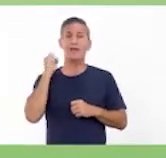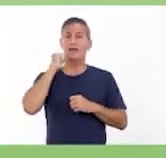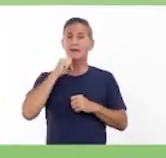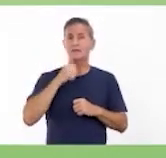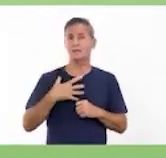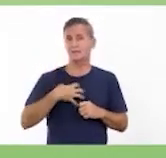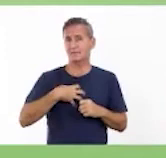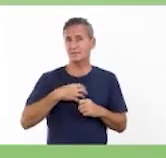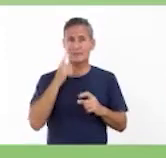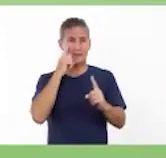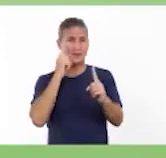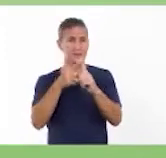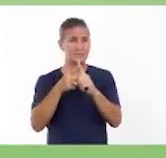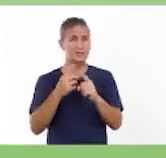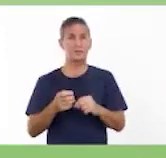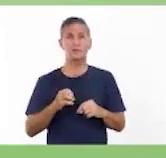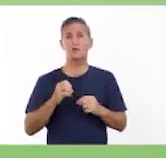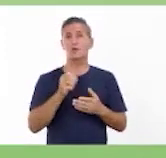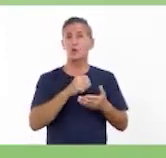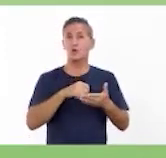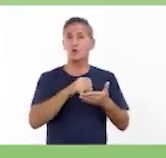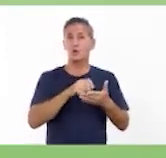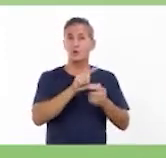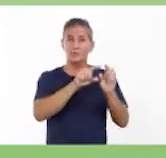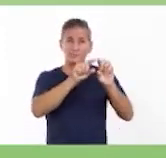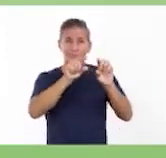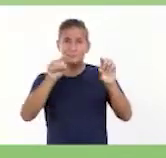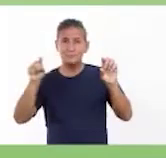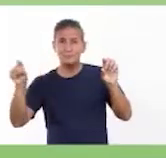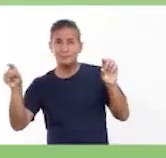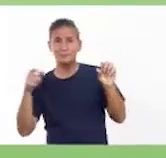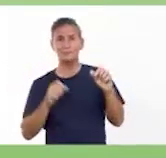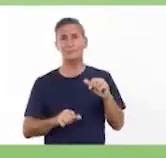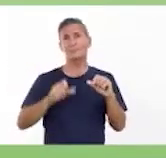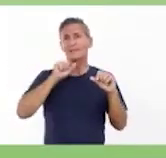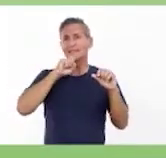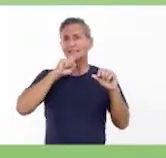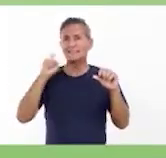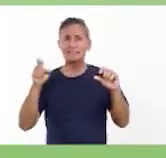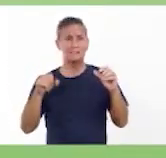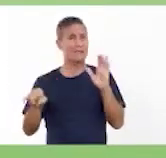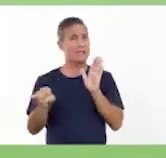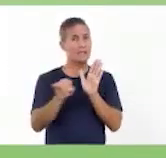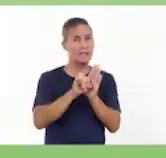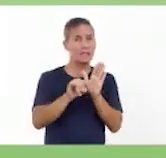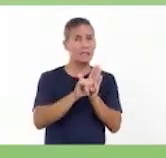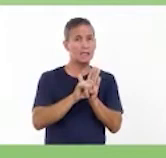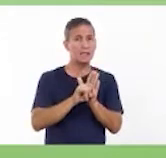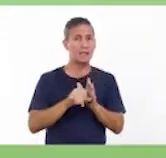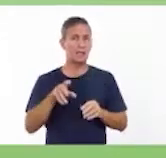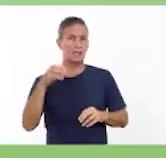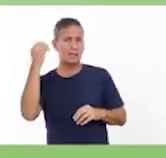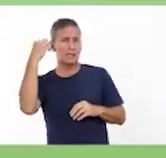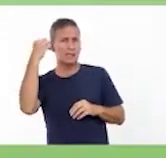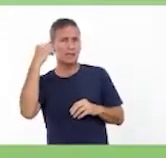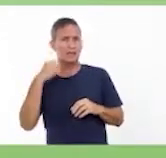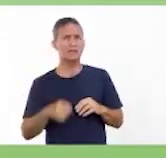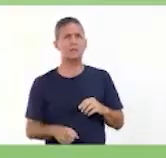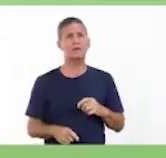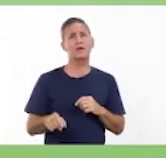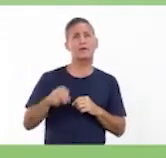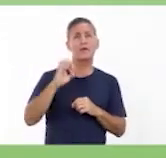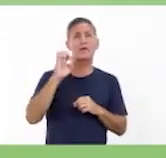Además, tenemos en objetivo las oraciones por su complejidad, identificarla, reconocer sujeto y